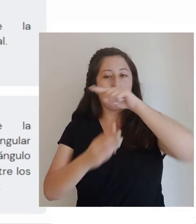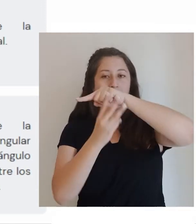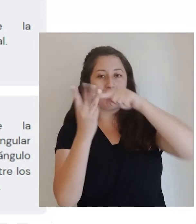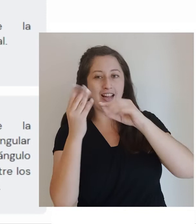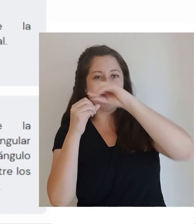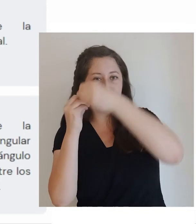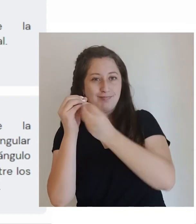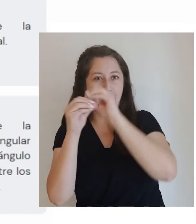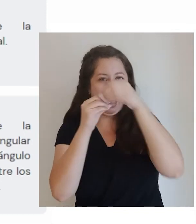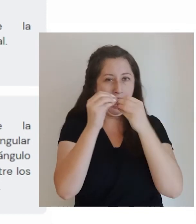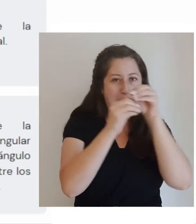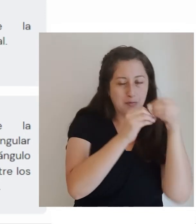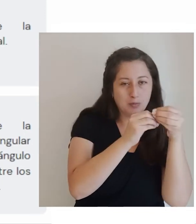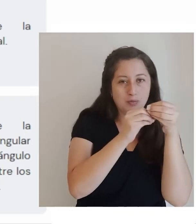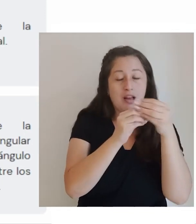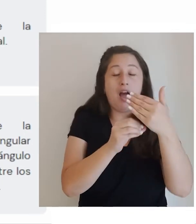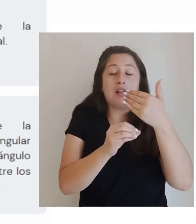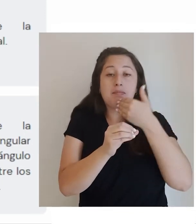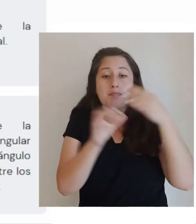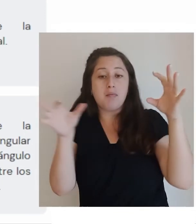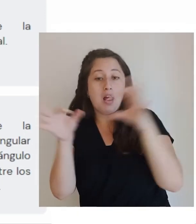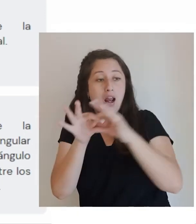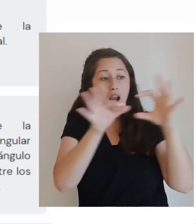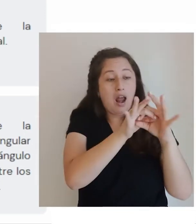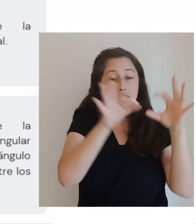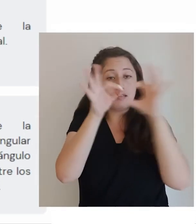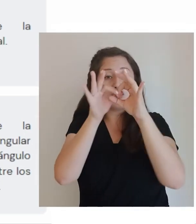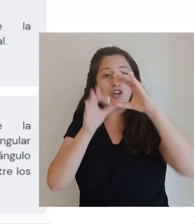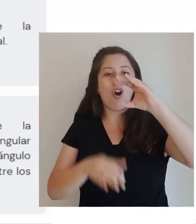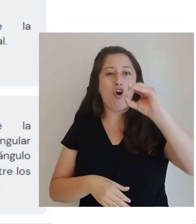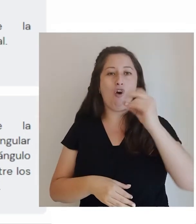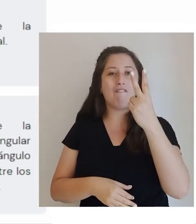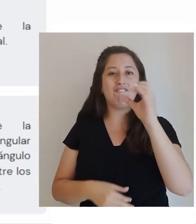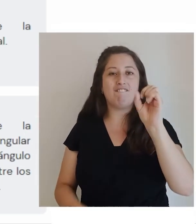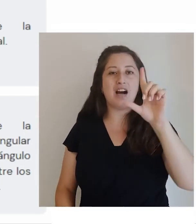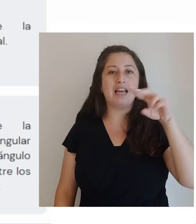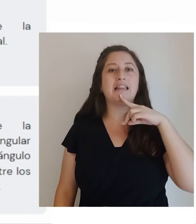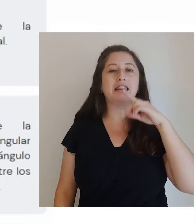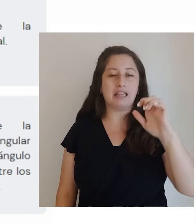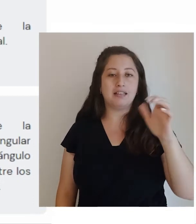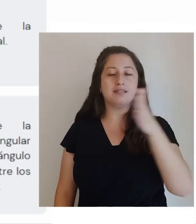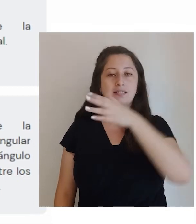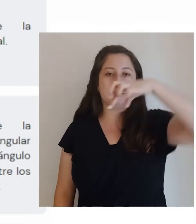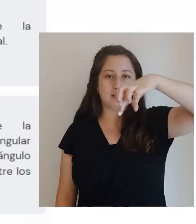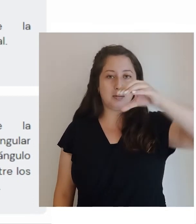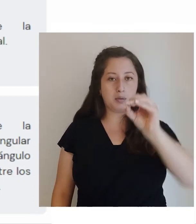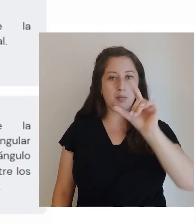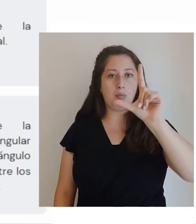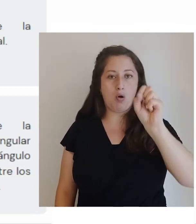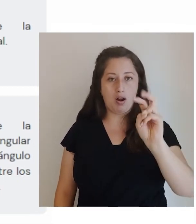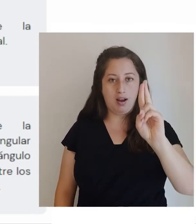3 átomos y todos los enlaces son covalentes polares. Pero la molécula